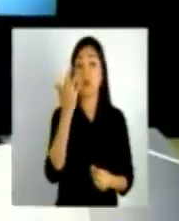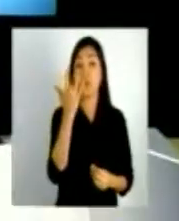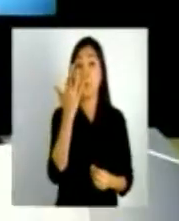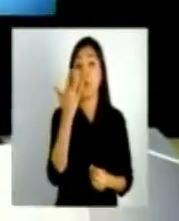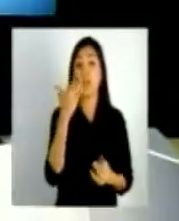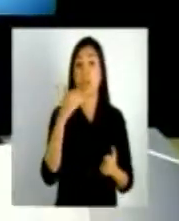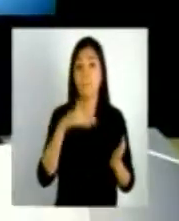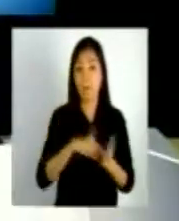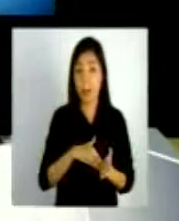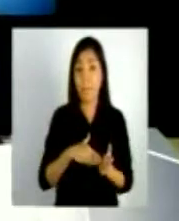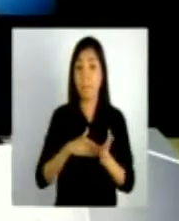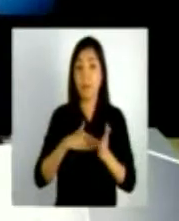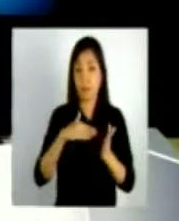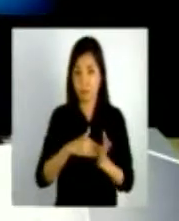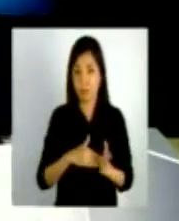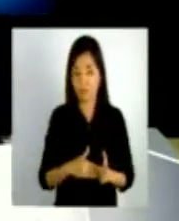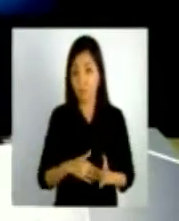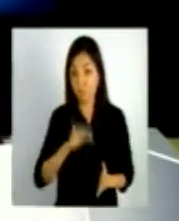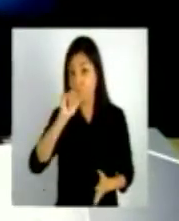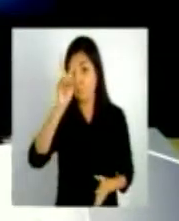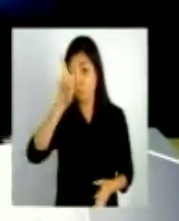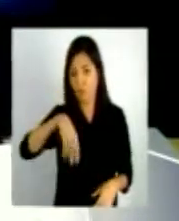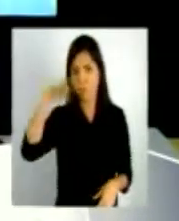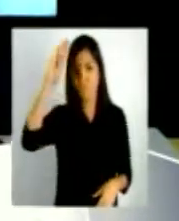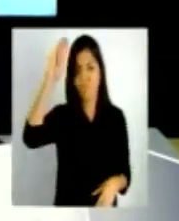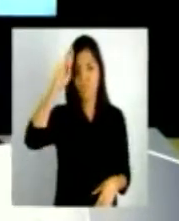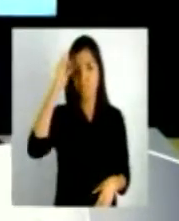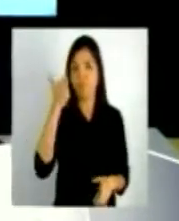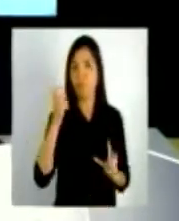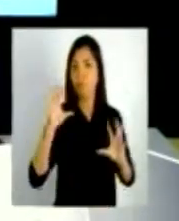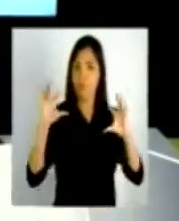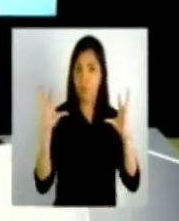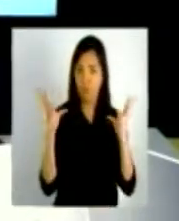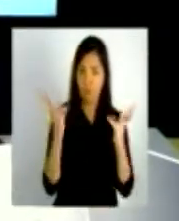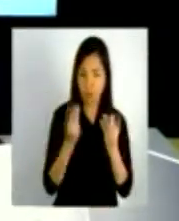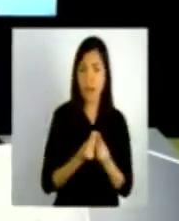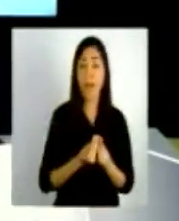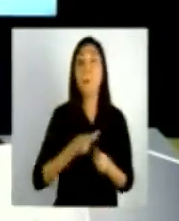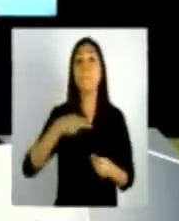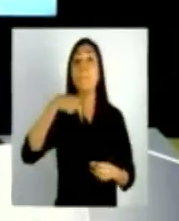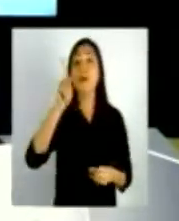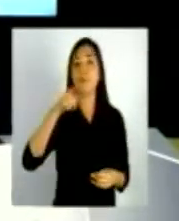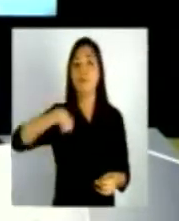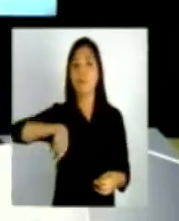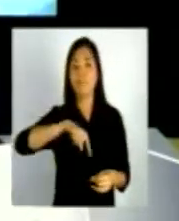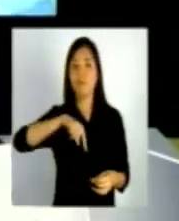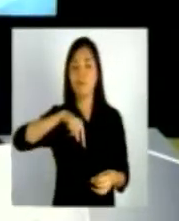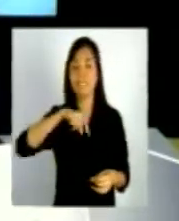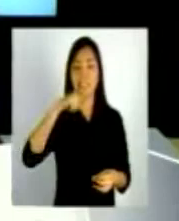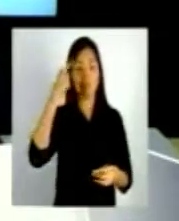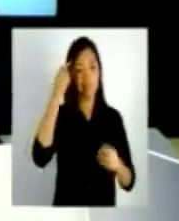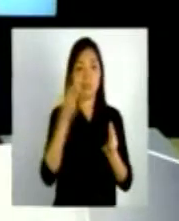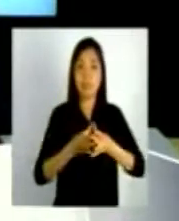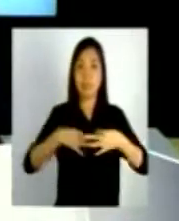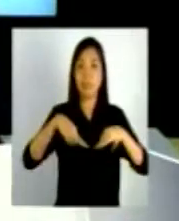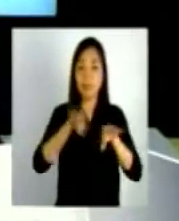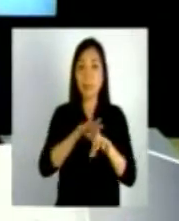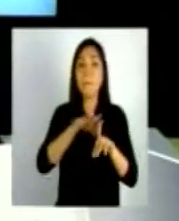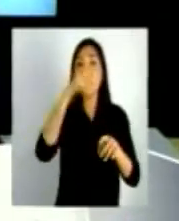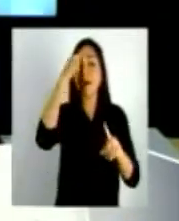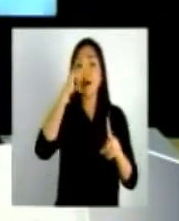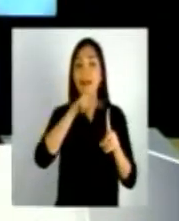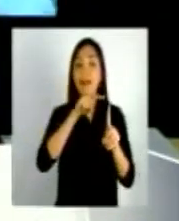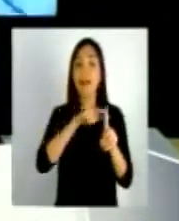159,000 millones de pesos. Es una cifra enorme, es cierto, pero es también el reto central que tenemos para poder organizar